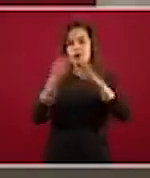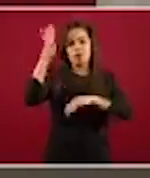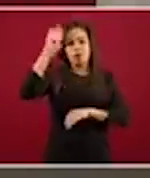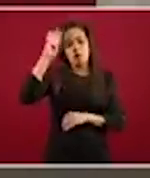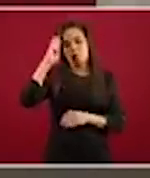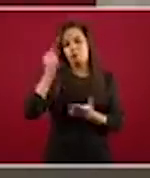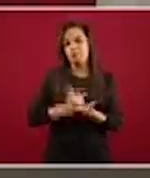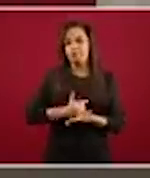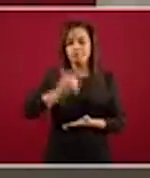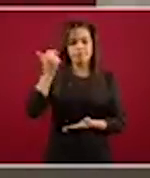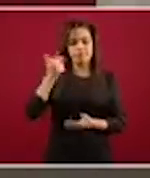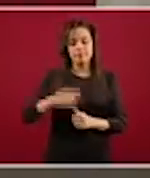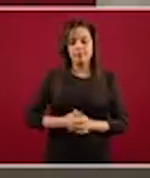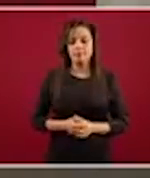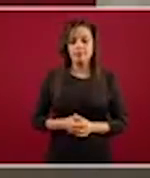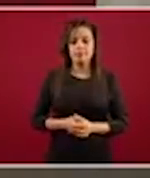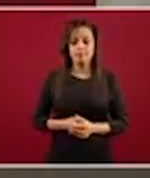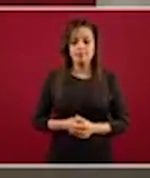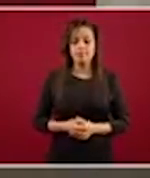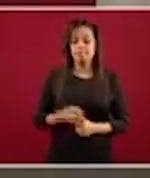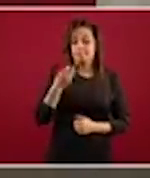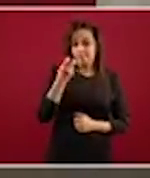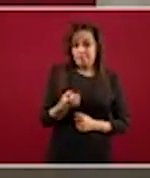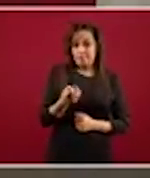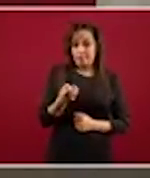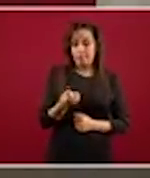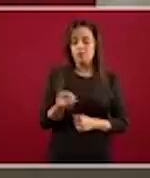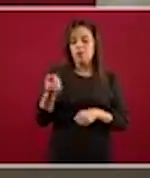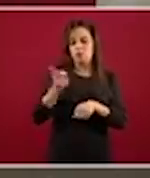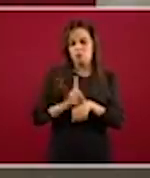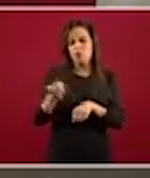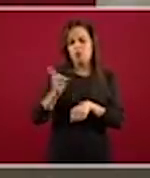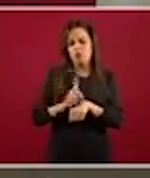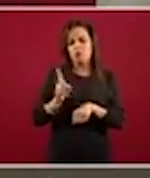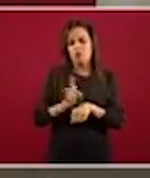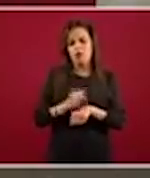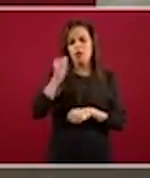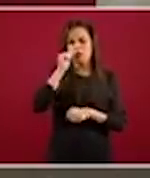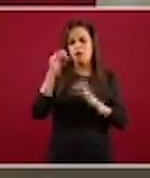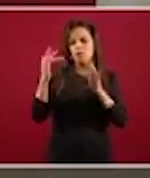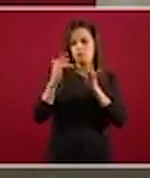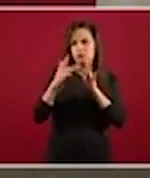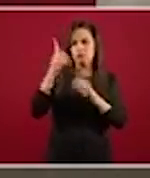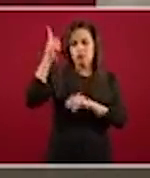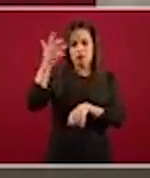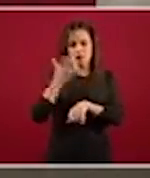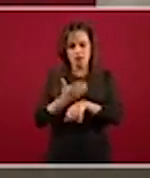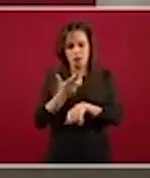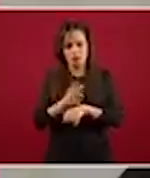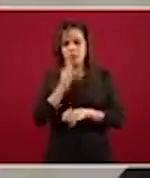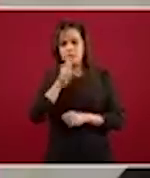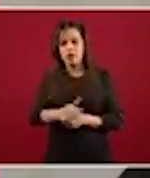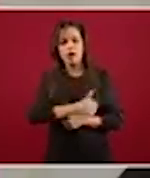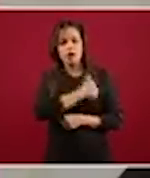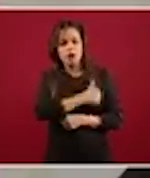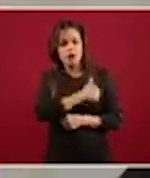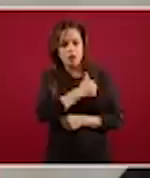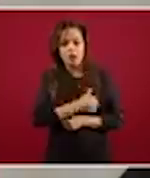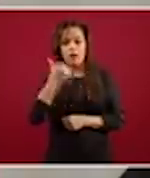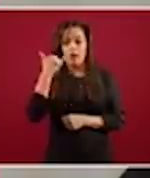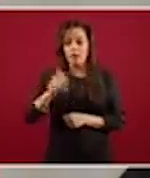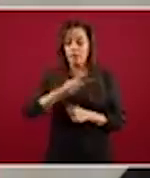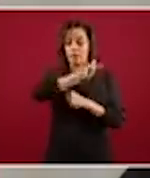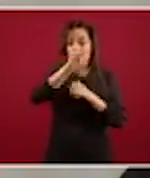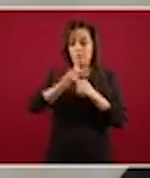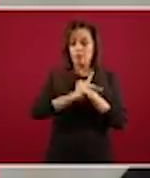Por lo pronto, casi todos los días tenemos comunicación con los Estados Unidos y con Canadá y también con los países de la comunidad